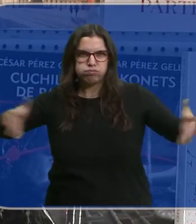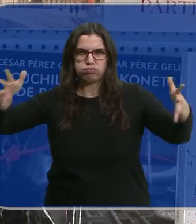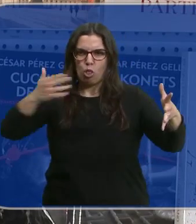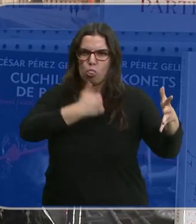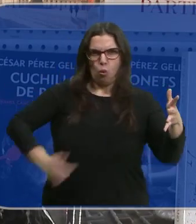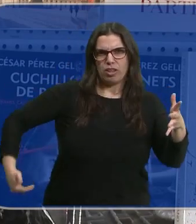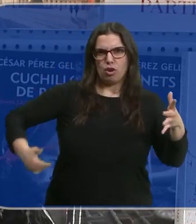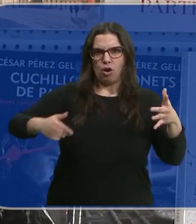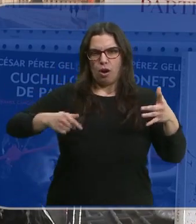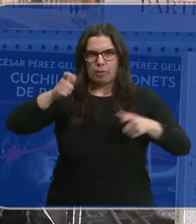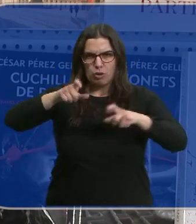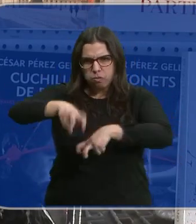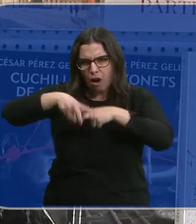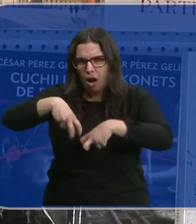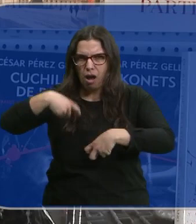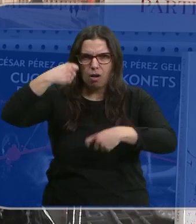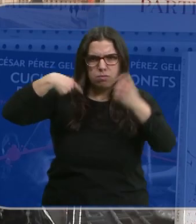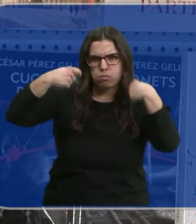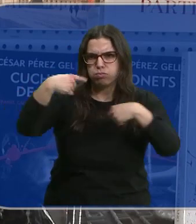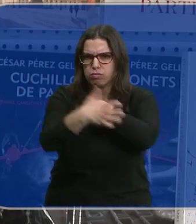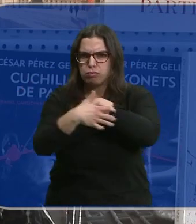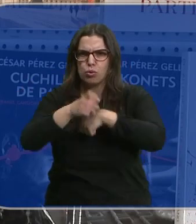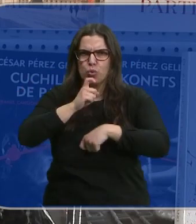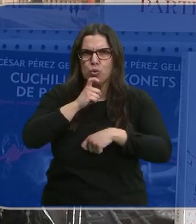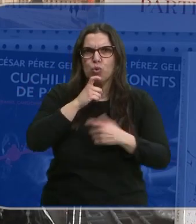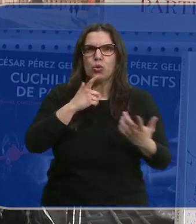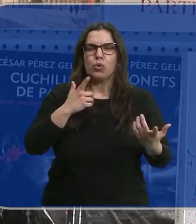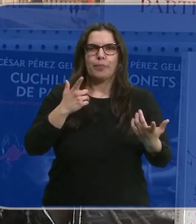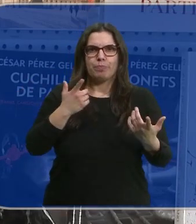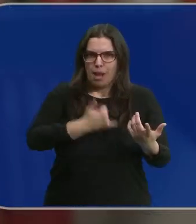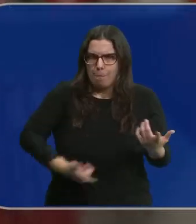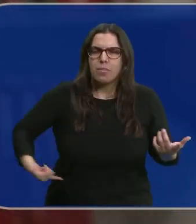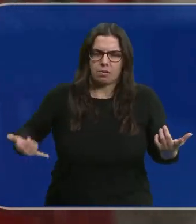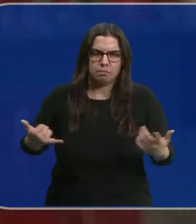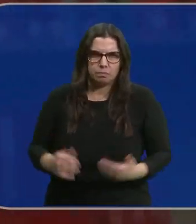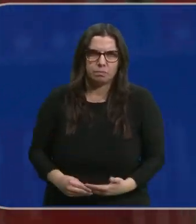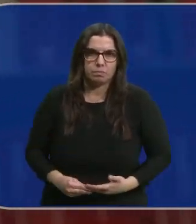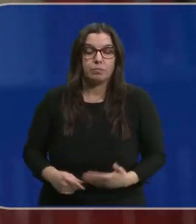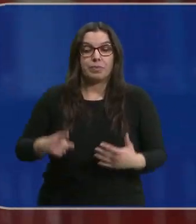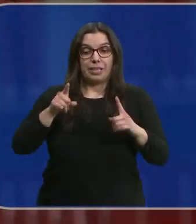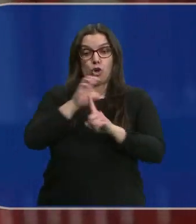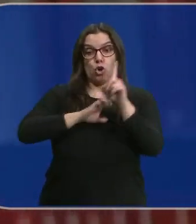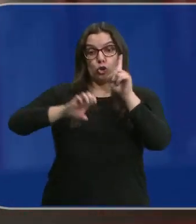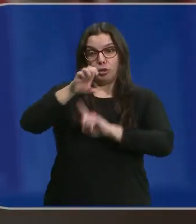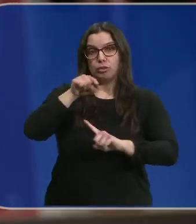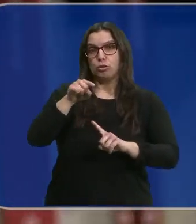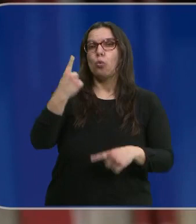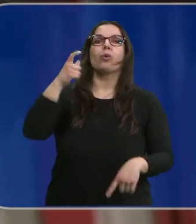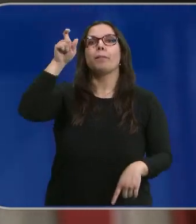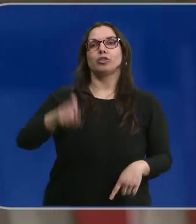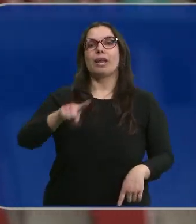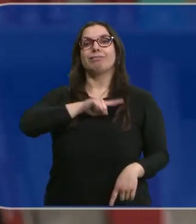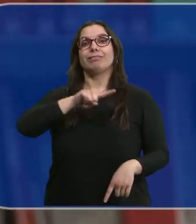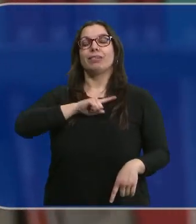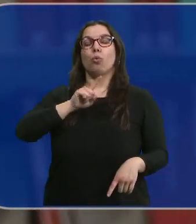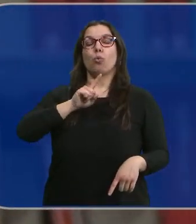época muy complicada, con mucha hambre. Y en ese contexto hay un teniente de la Guardia Civil